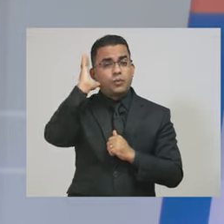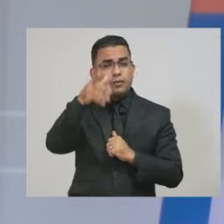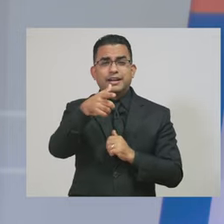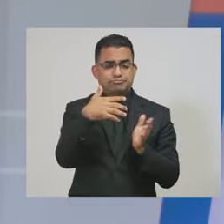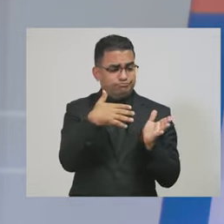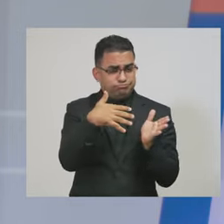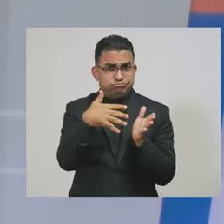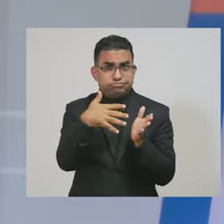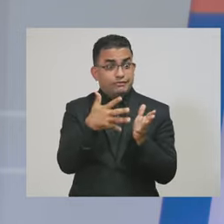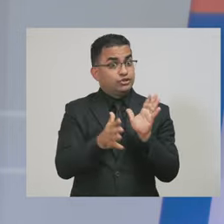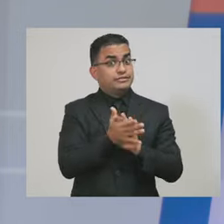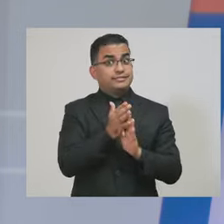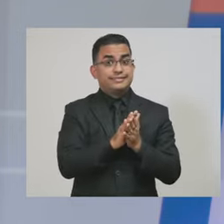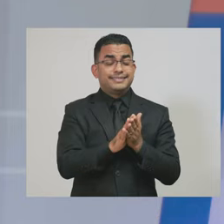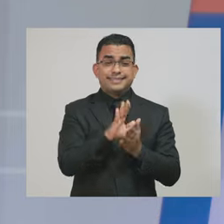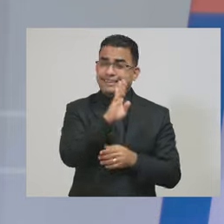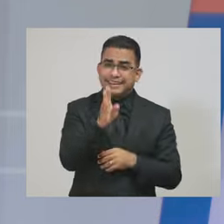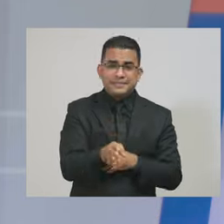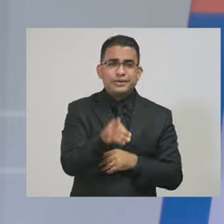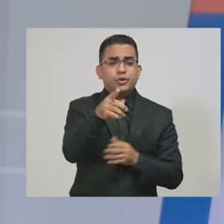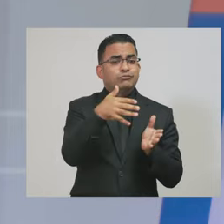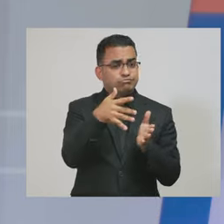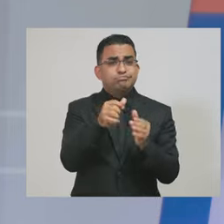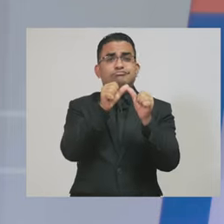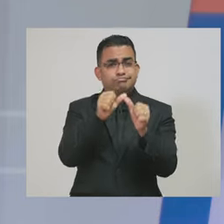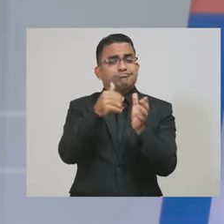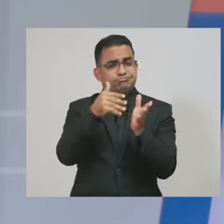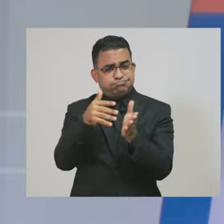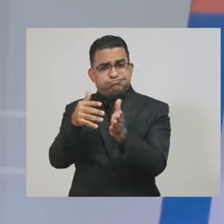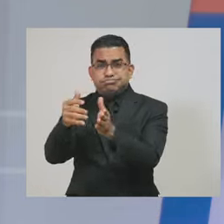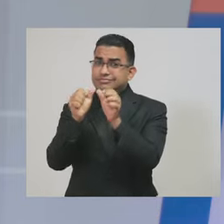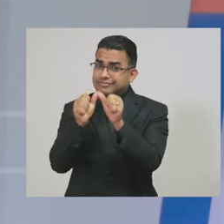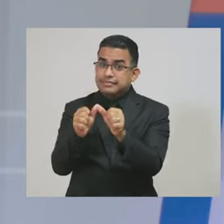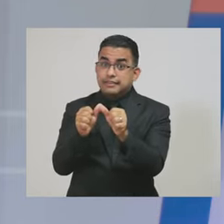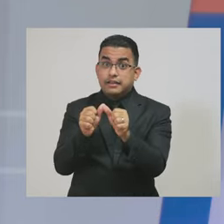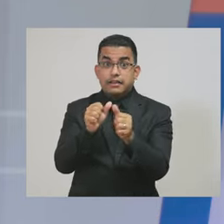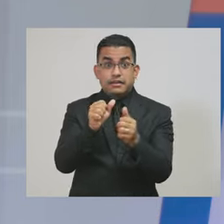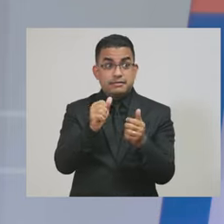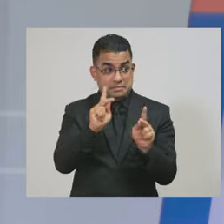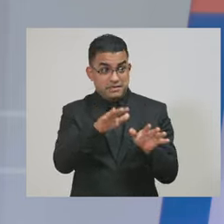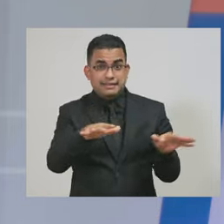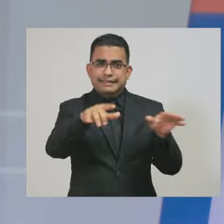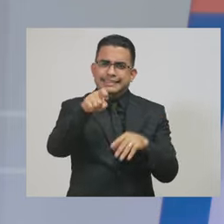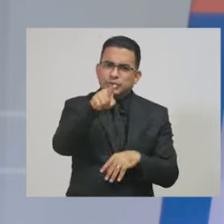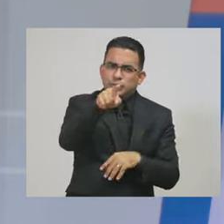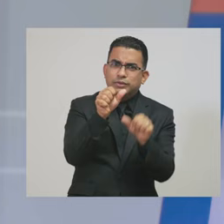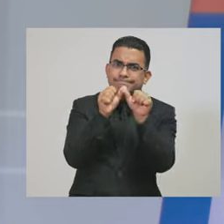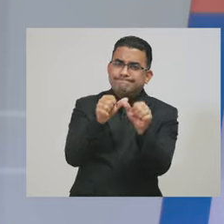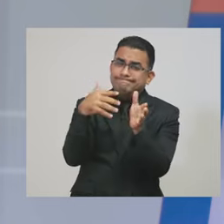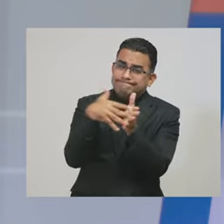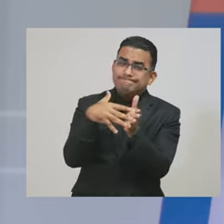eran ustedes siempre estudiantes la sociedad necesita profesionales que no descuiden su preparación